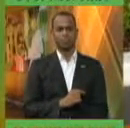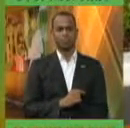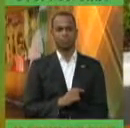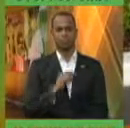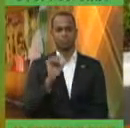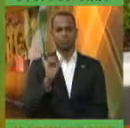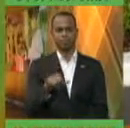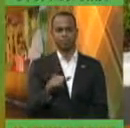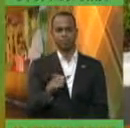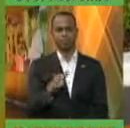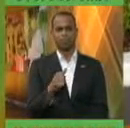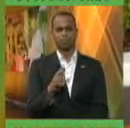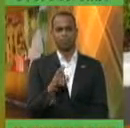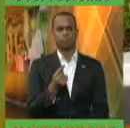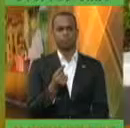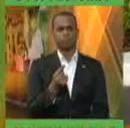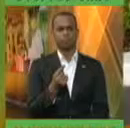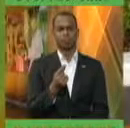no